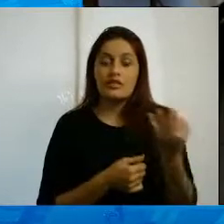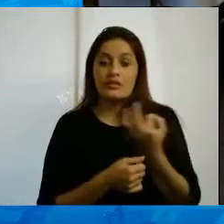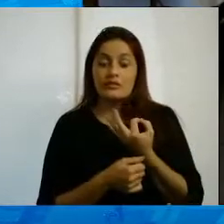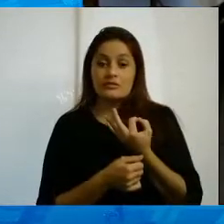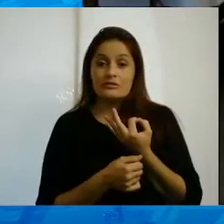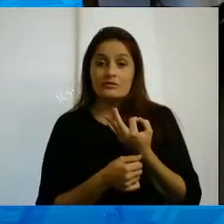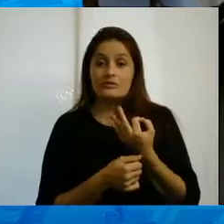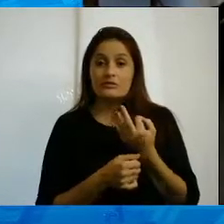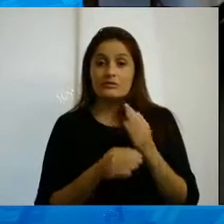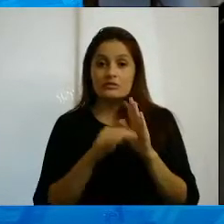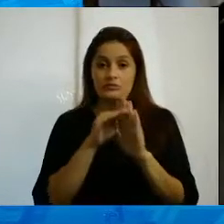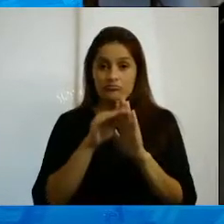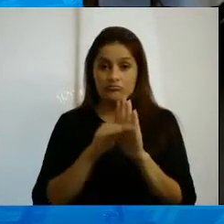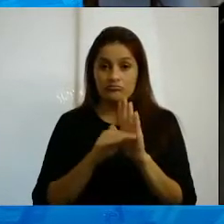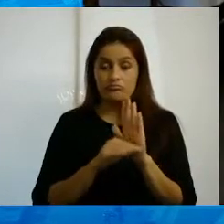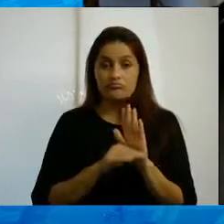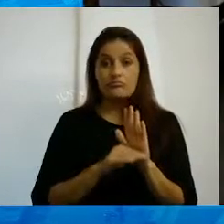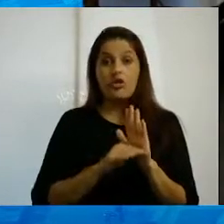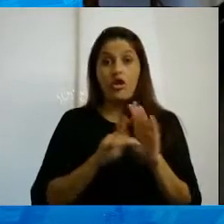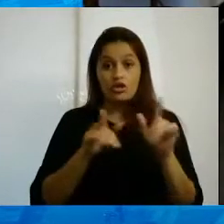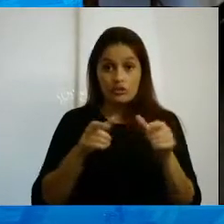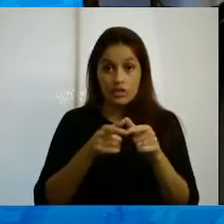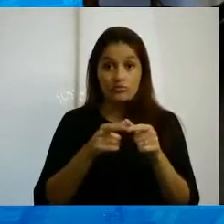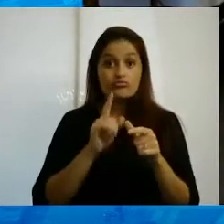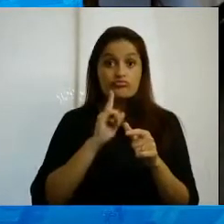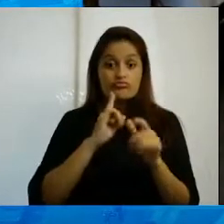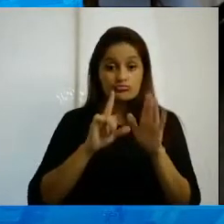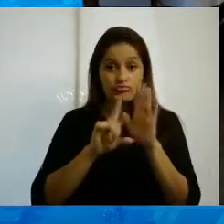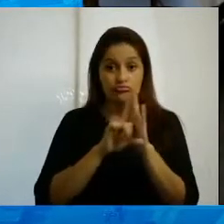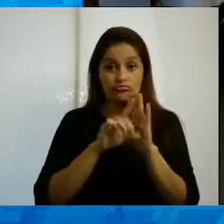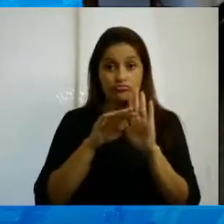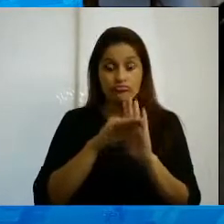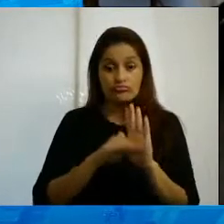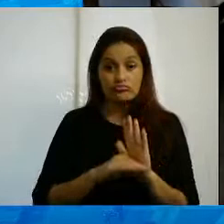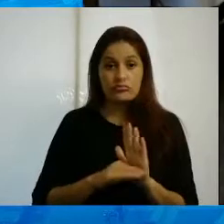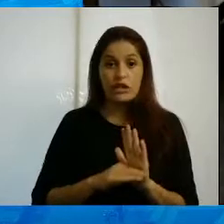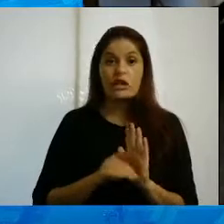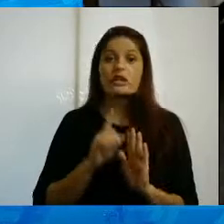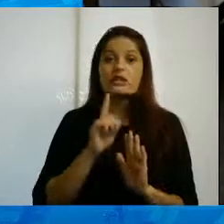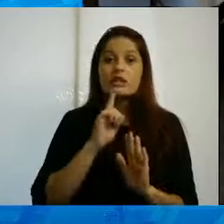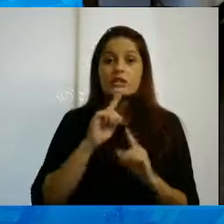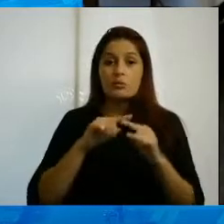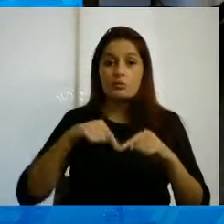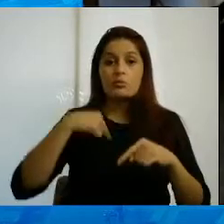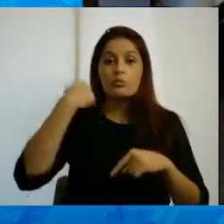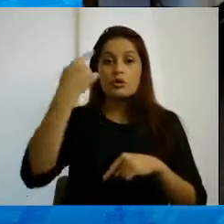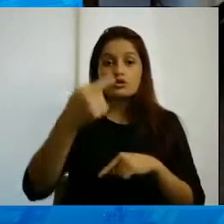consejo estaría listo, podríamos perfectamente incorporarlo en la tabla del próximo consejo.